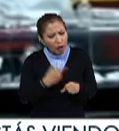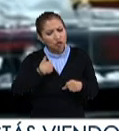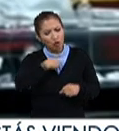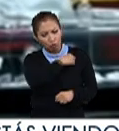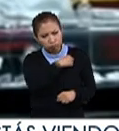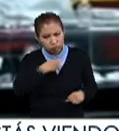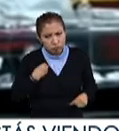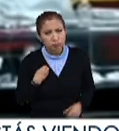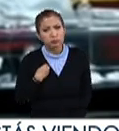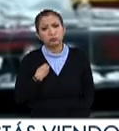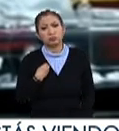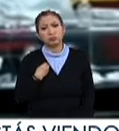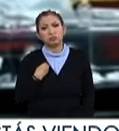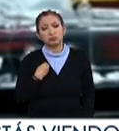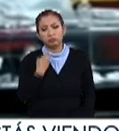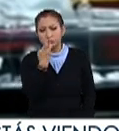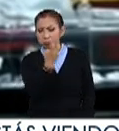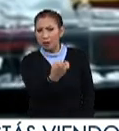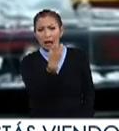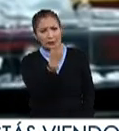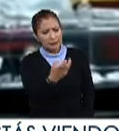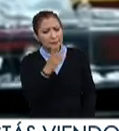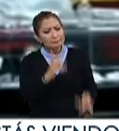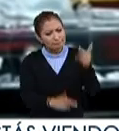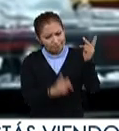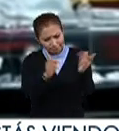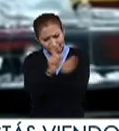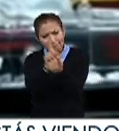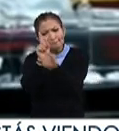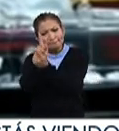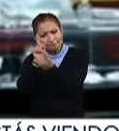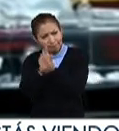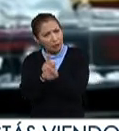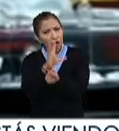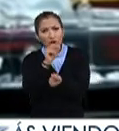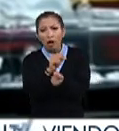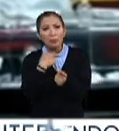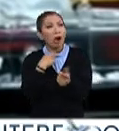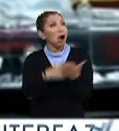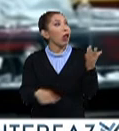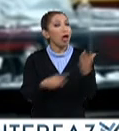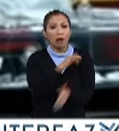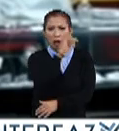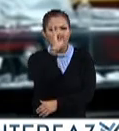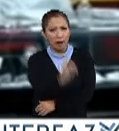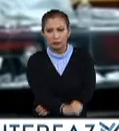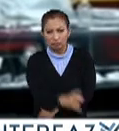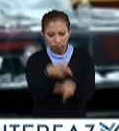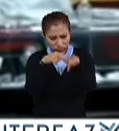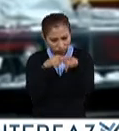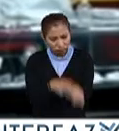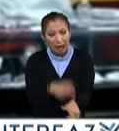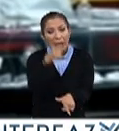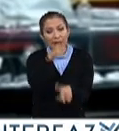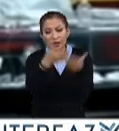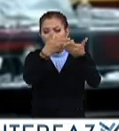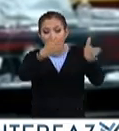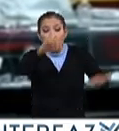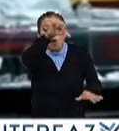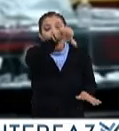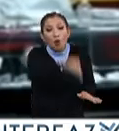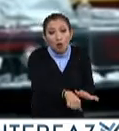mi compromiso de que este diálogo, y no lo voy a clausurar, porque este diálogo se abrió